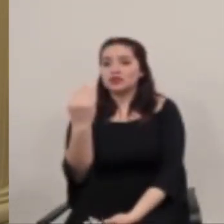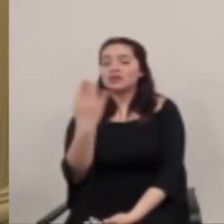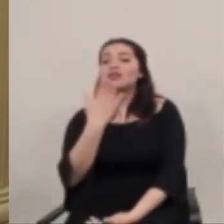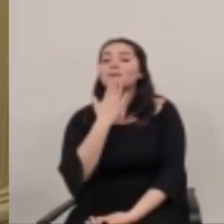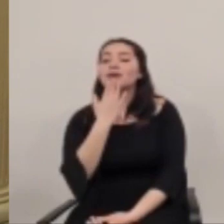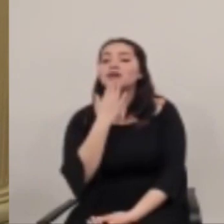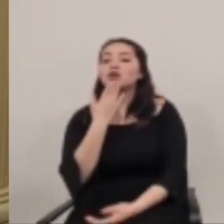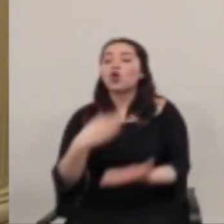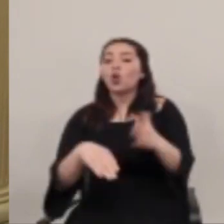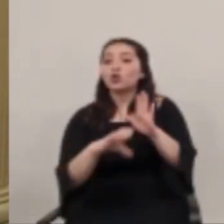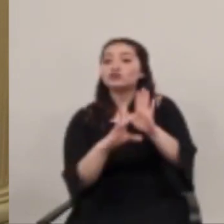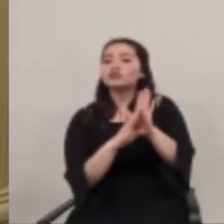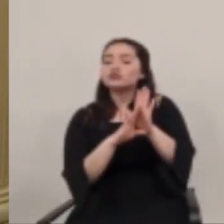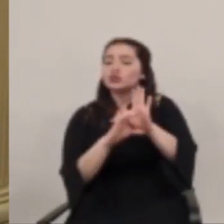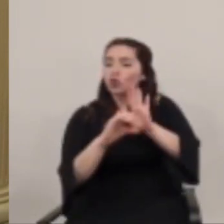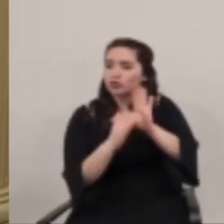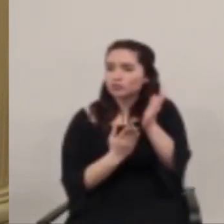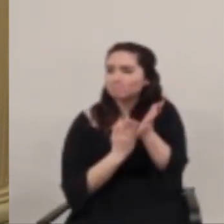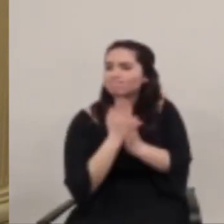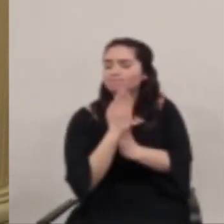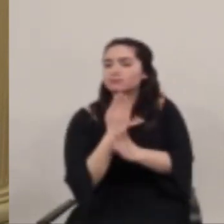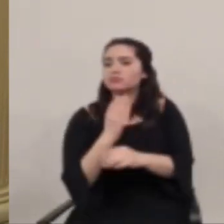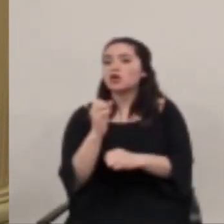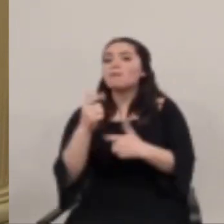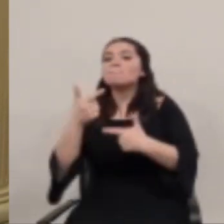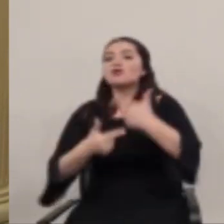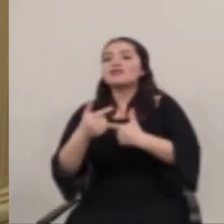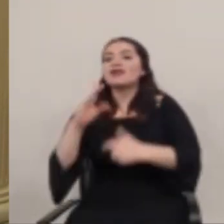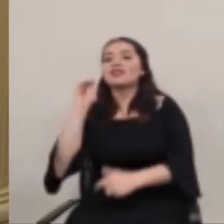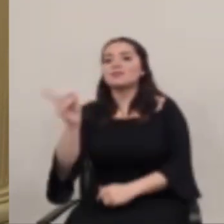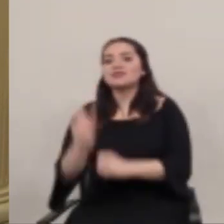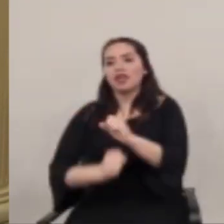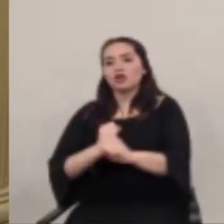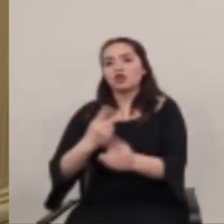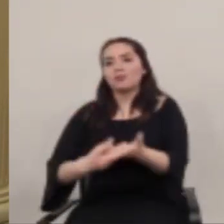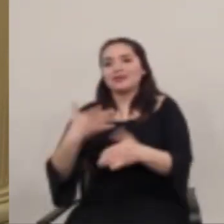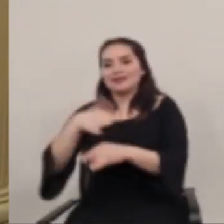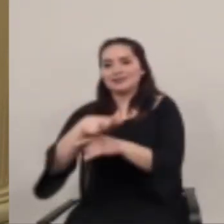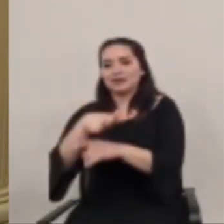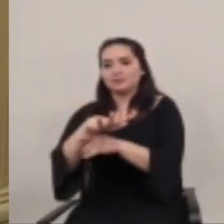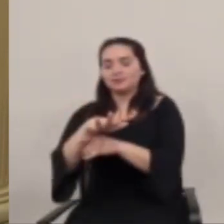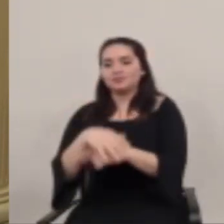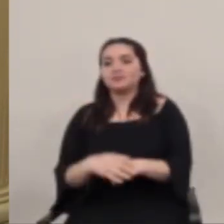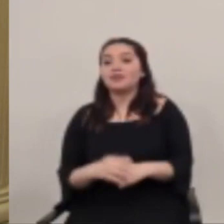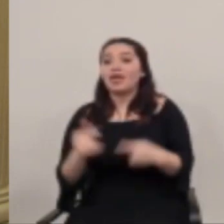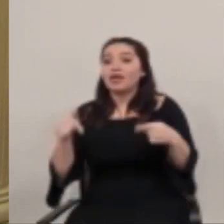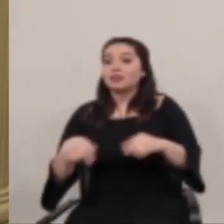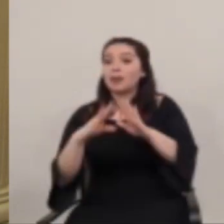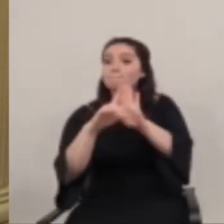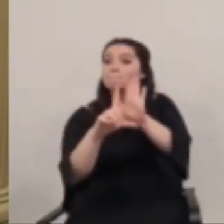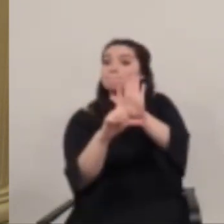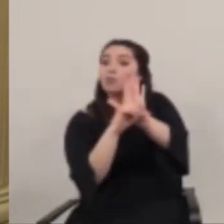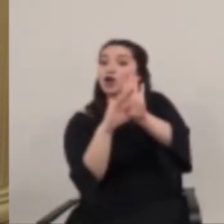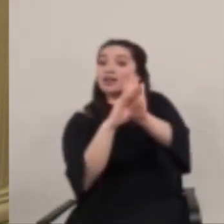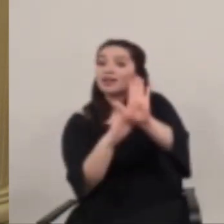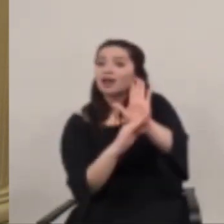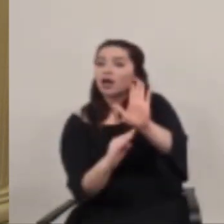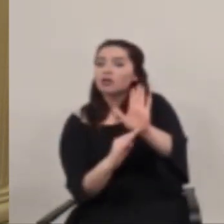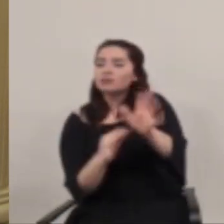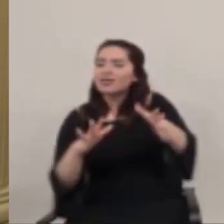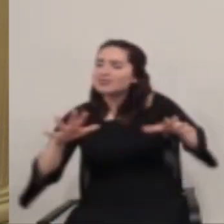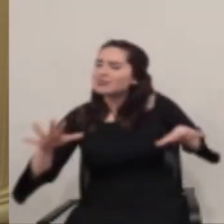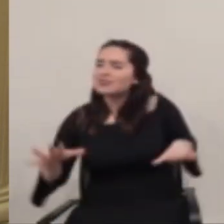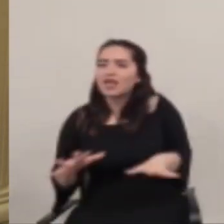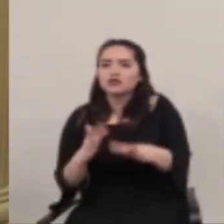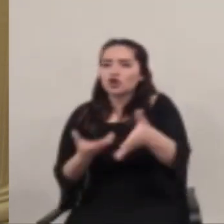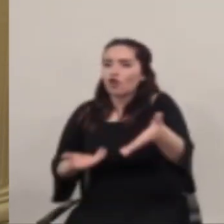constitución de la Comisión de Discapacidad el año 2015. Esta política fue fruto de un intenso proceso de